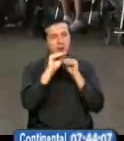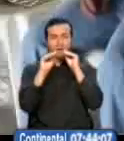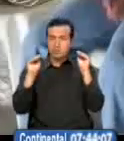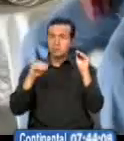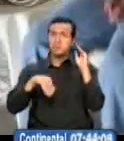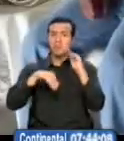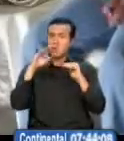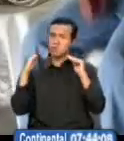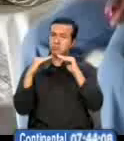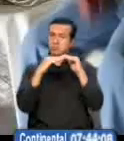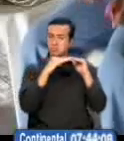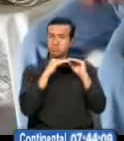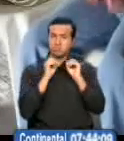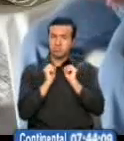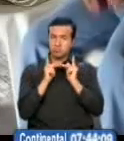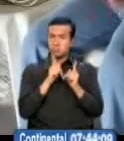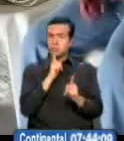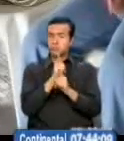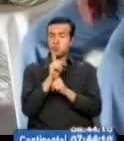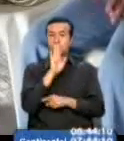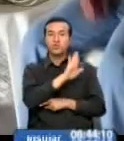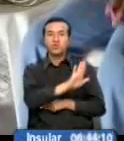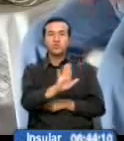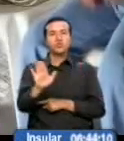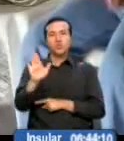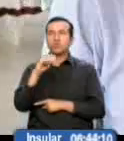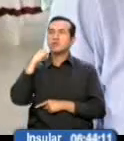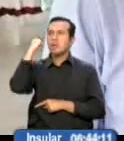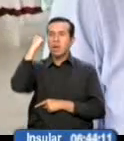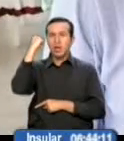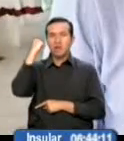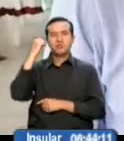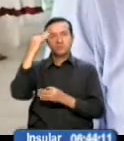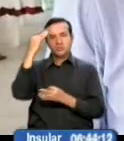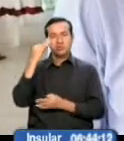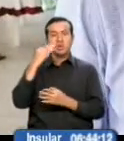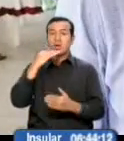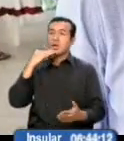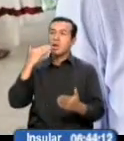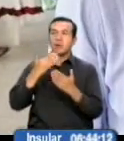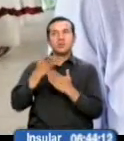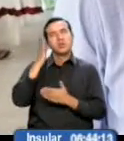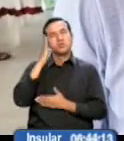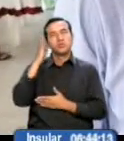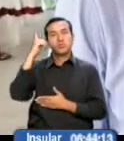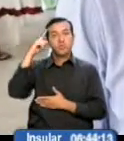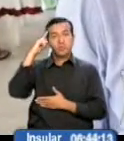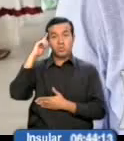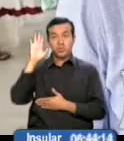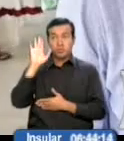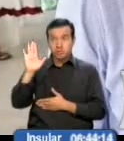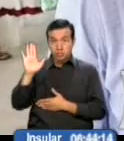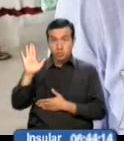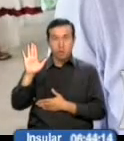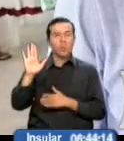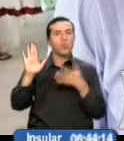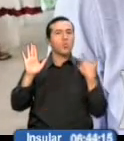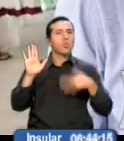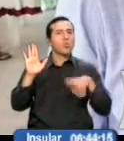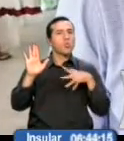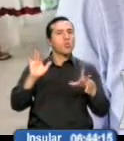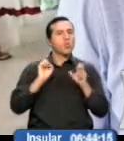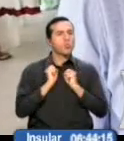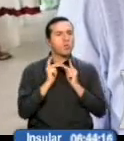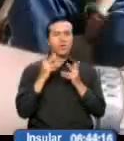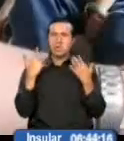tener igualdad de oportunidades para el cumplimiento de sus derechos. Porque gracias a Dios este gobierno se me ha dado la oportunidad de poder